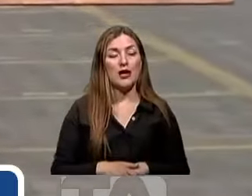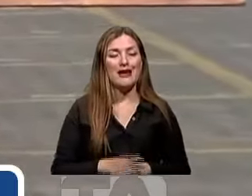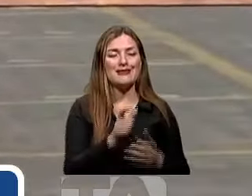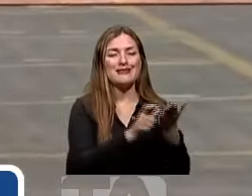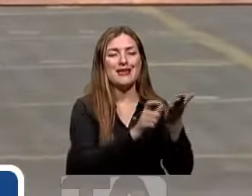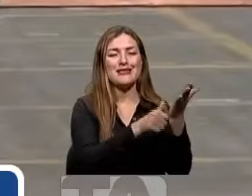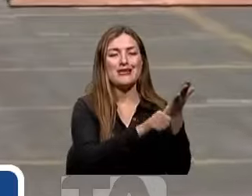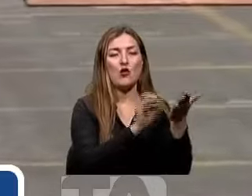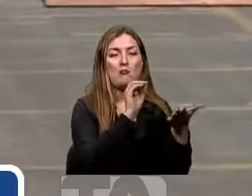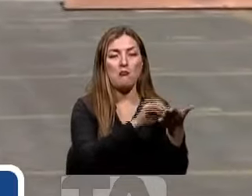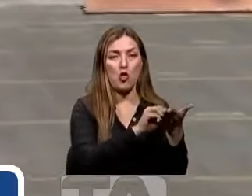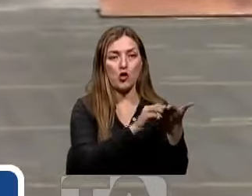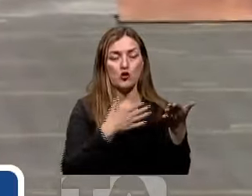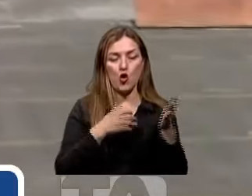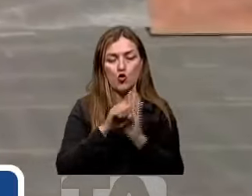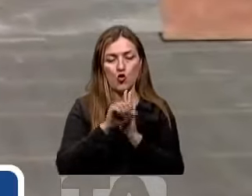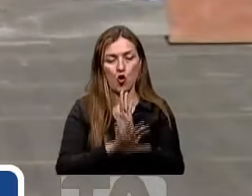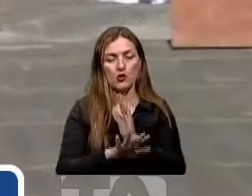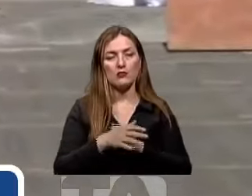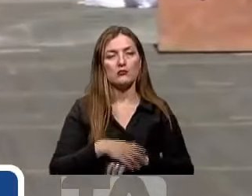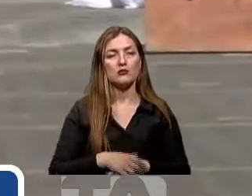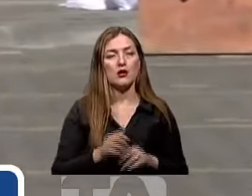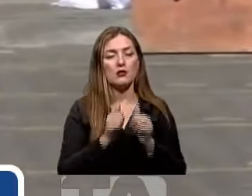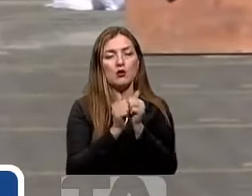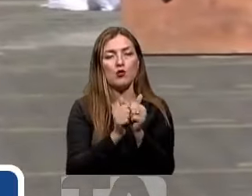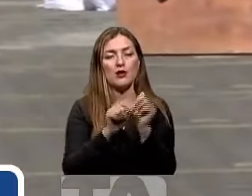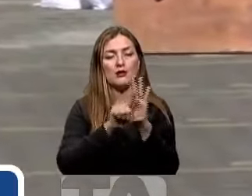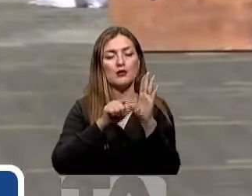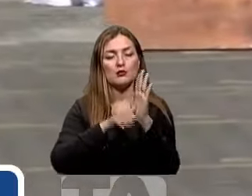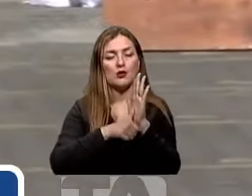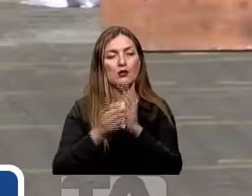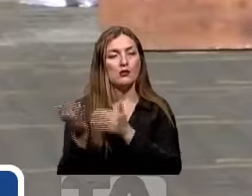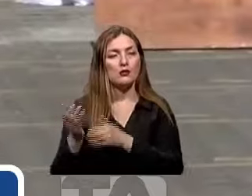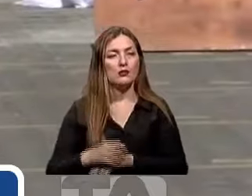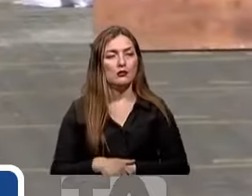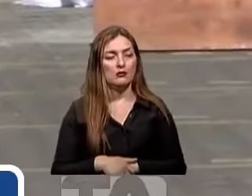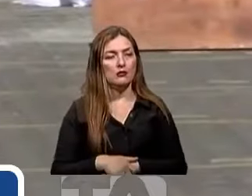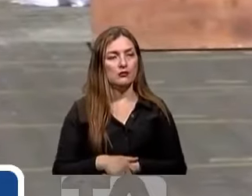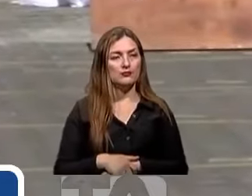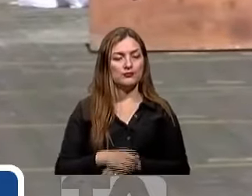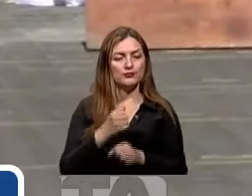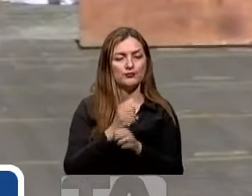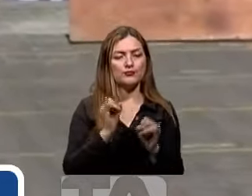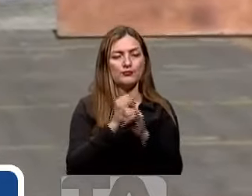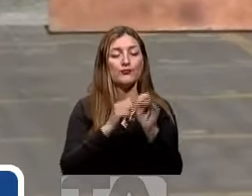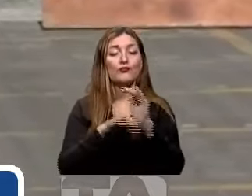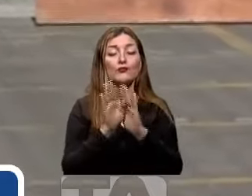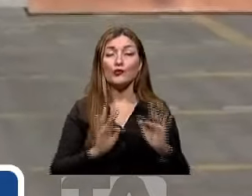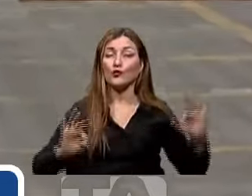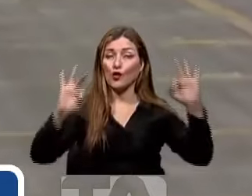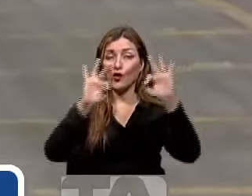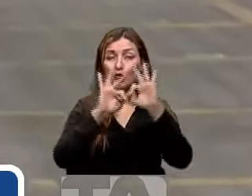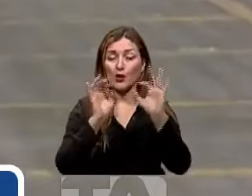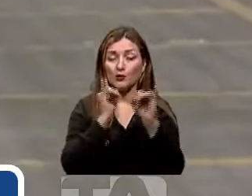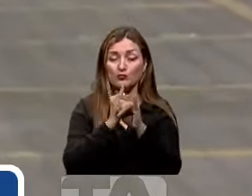Para continuar con el tema de La donación sí nos va a acompañar el registro civil como sabemos el trabajo interinstitucional es superimportante son